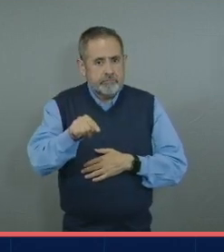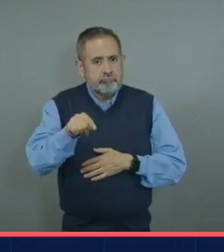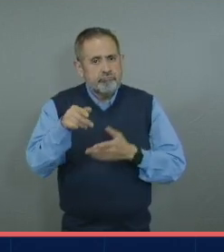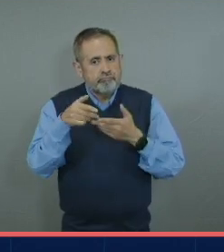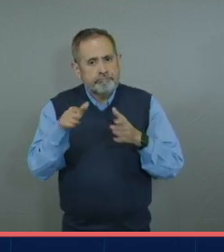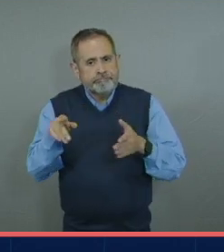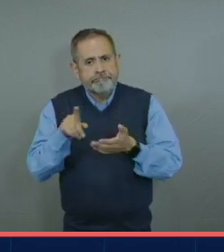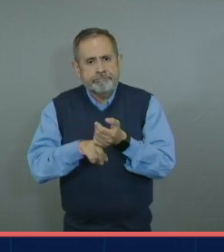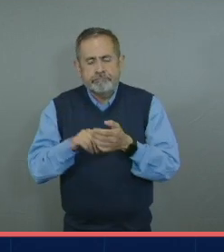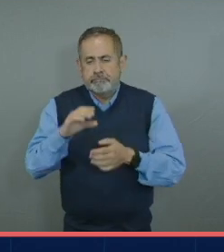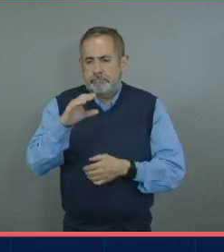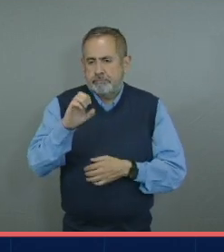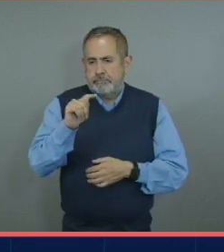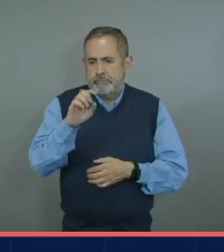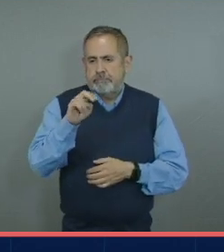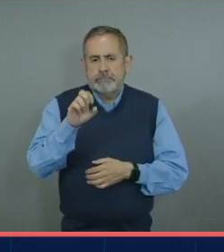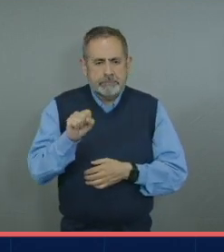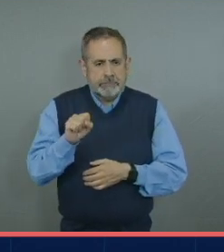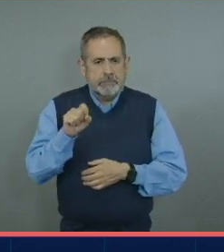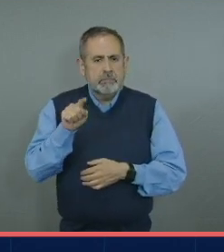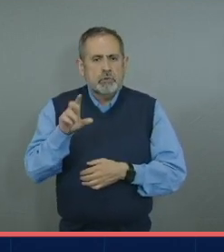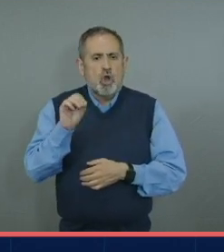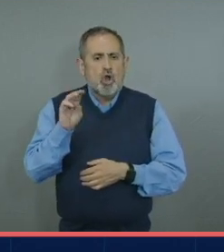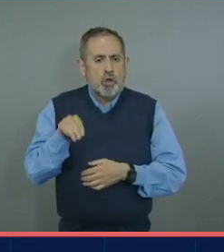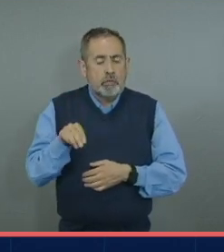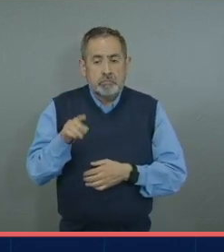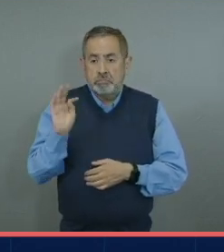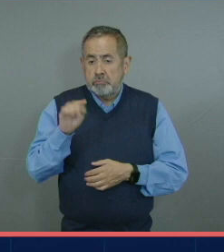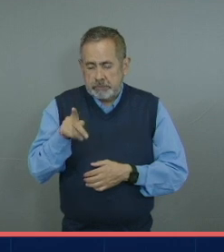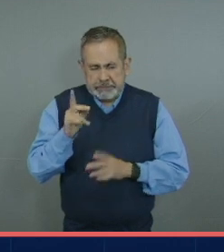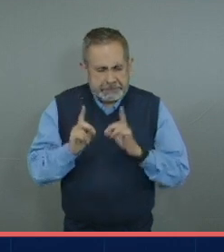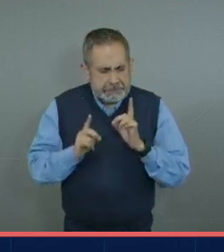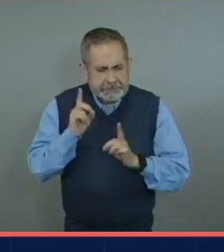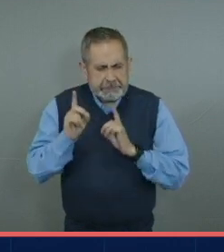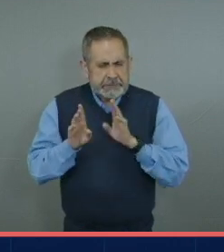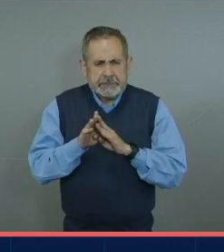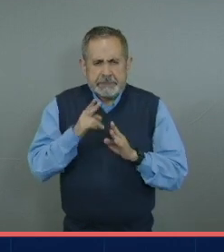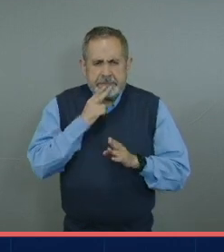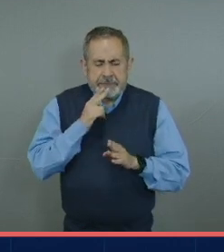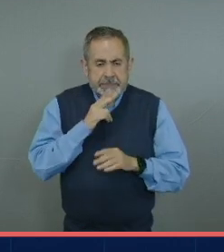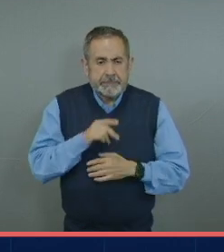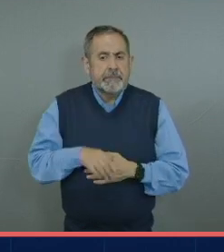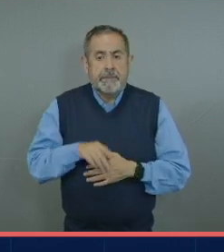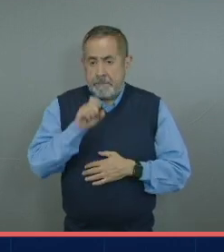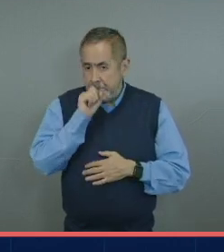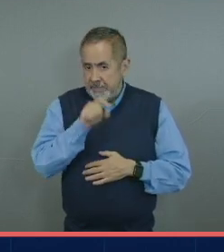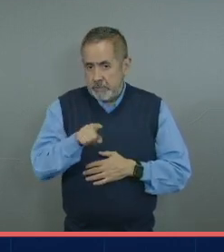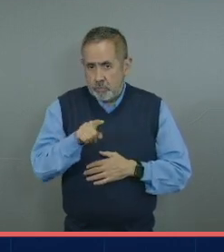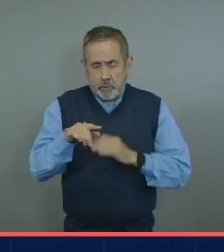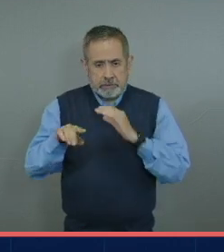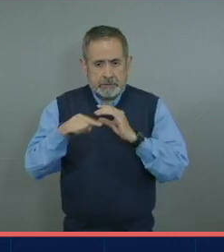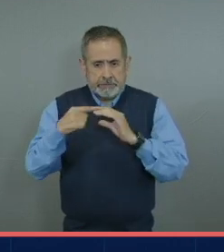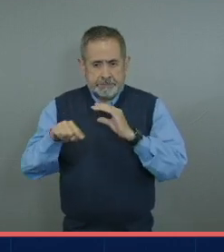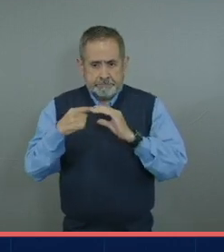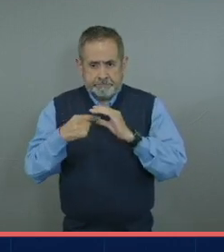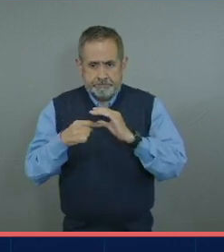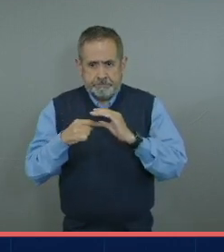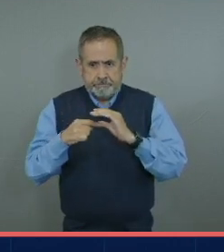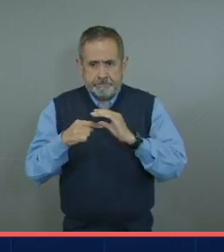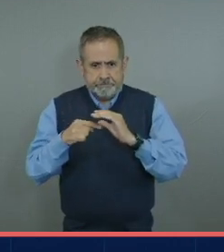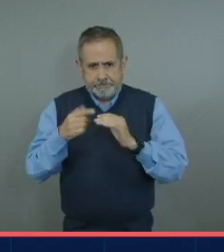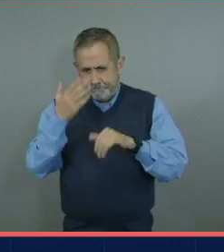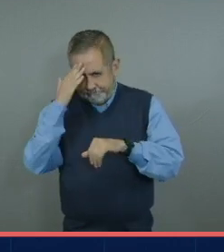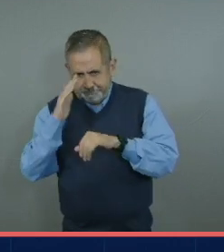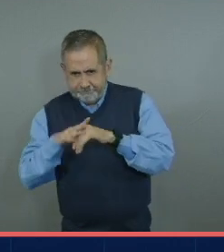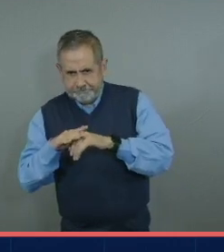abra una cuenta en CETESdirecto.com. Y si ustedes tienen dudas de cómo funciona, en el mismo correo que ustedes ya